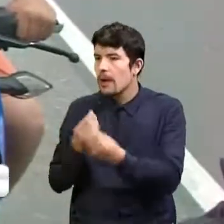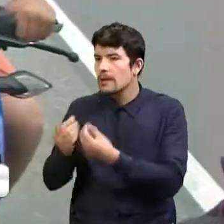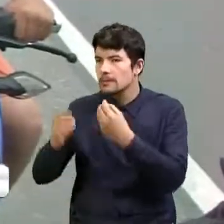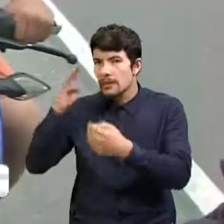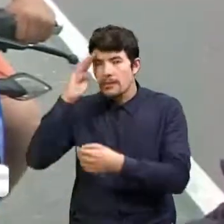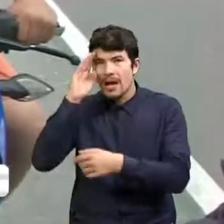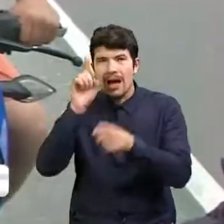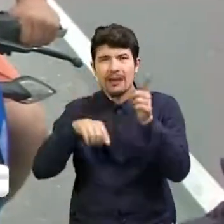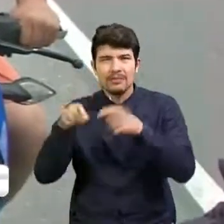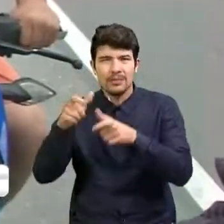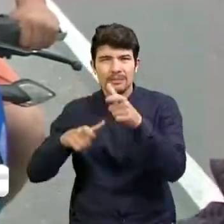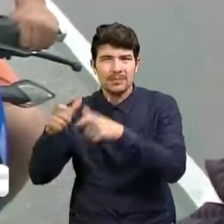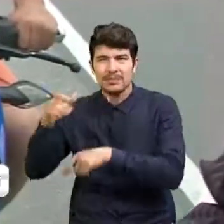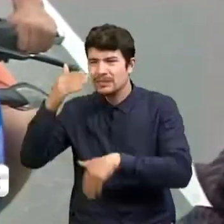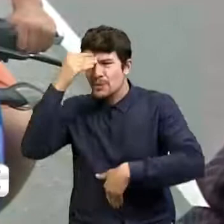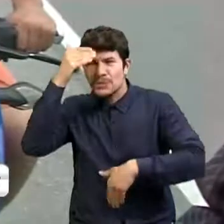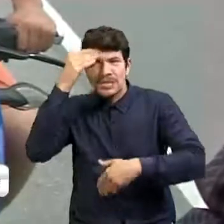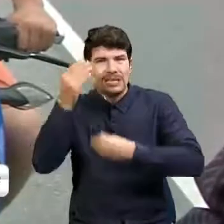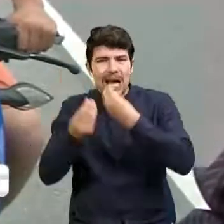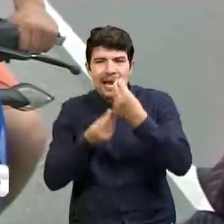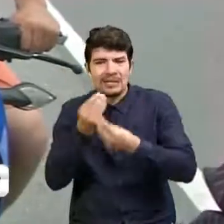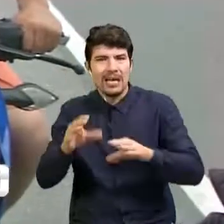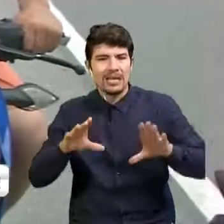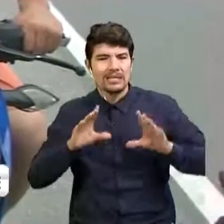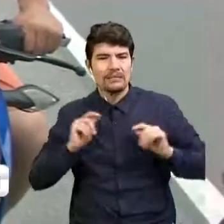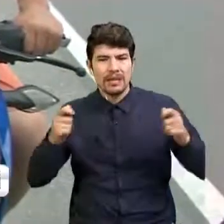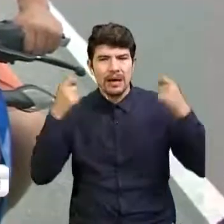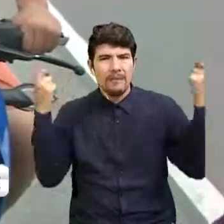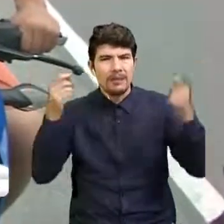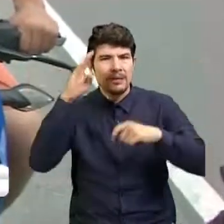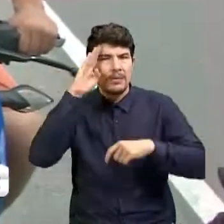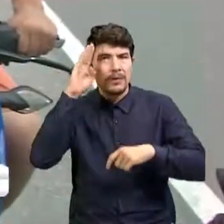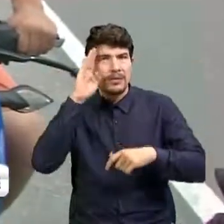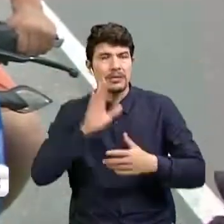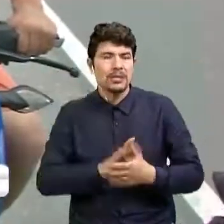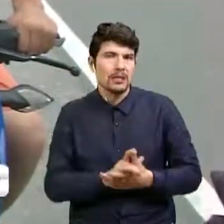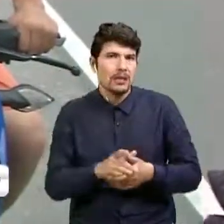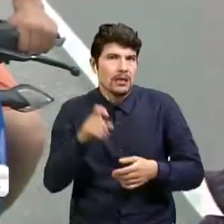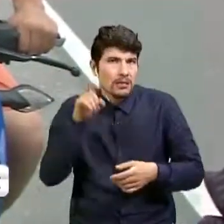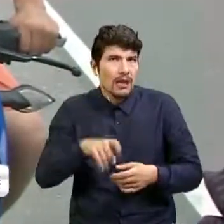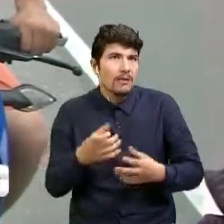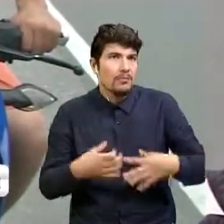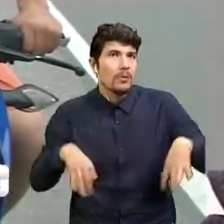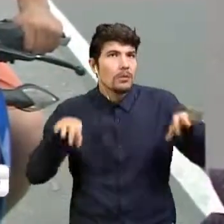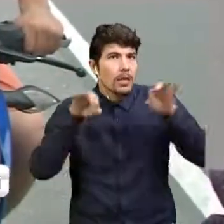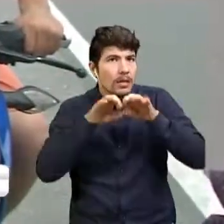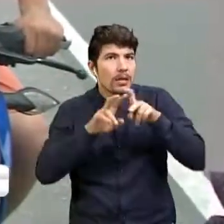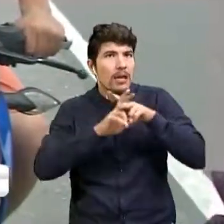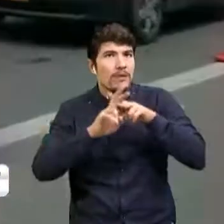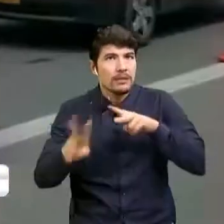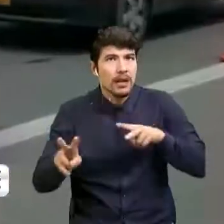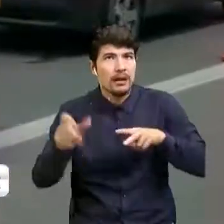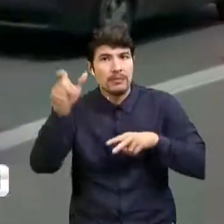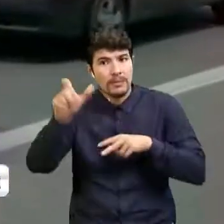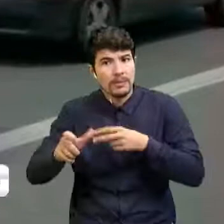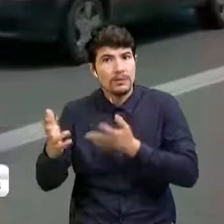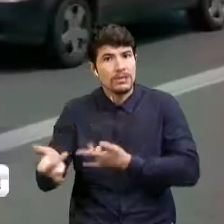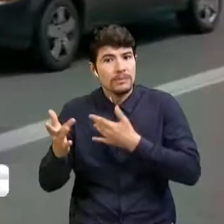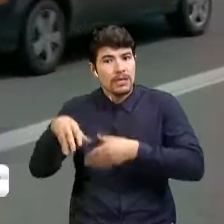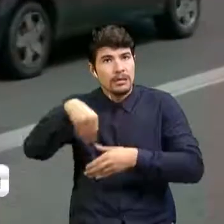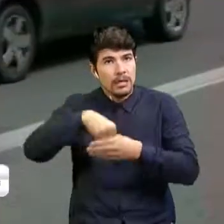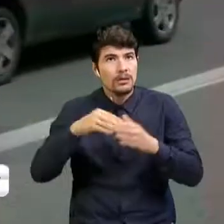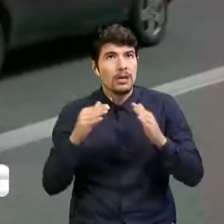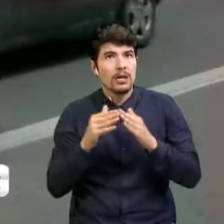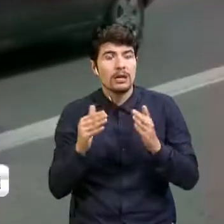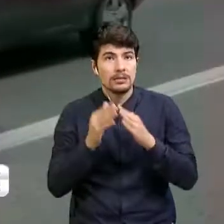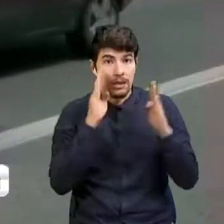no toma conciencia de las campañas que hace la policía y hay que tener en cuenta la velocidad, que alguien nos espera en la casa. Durante